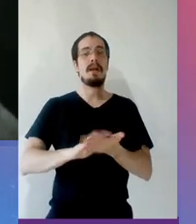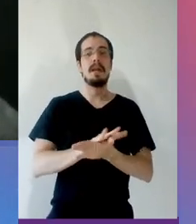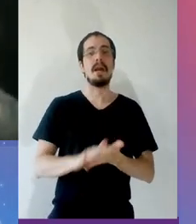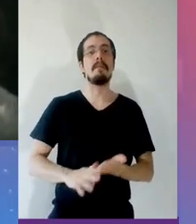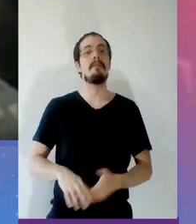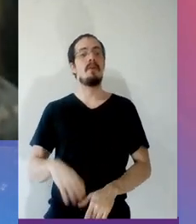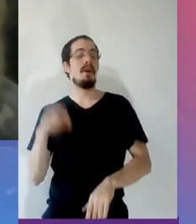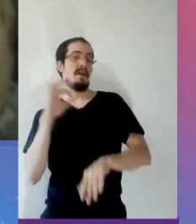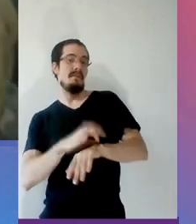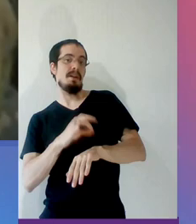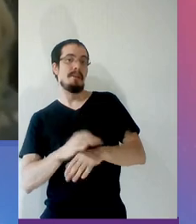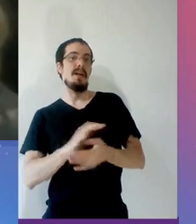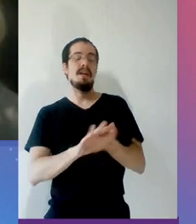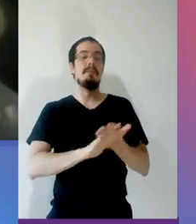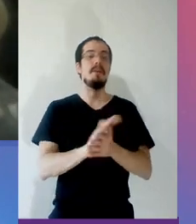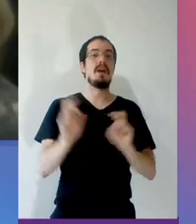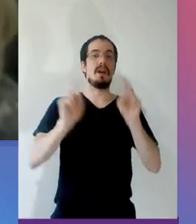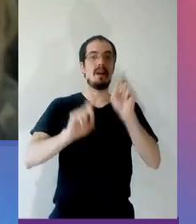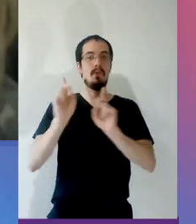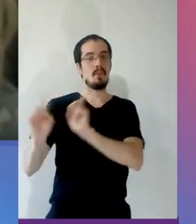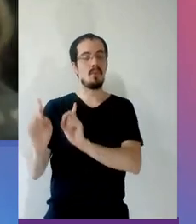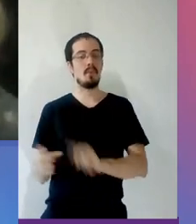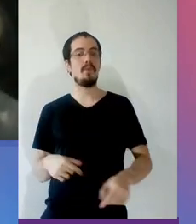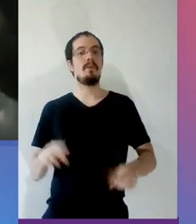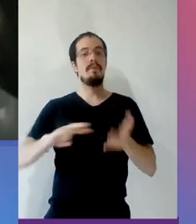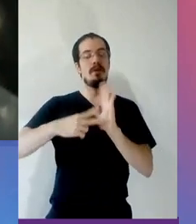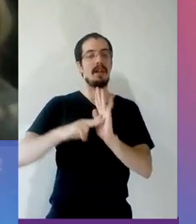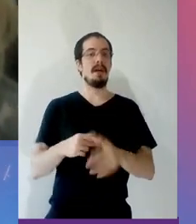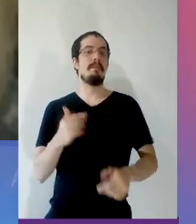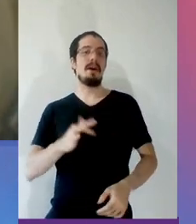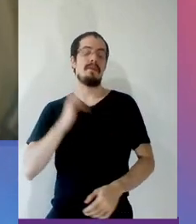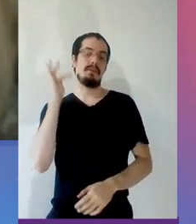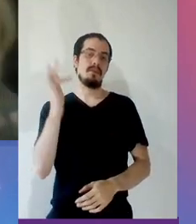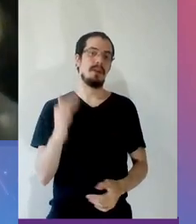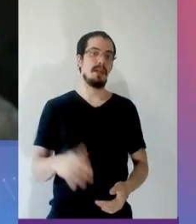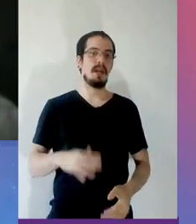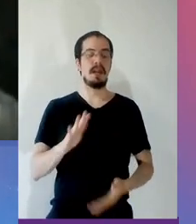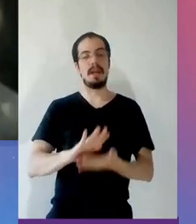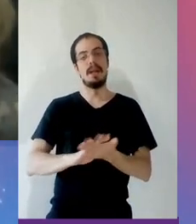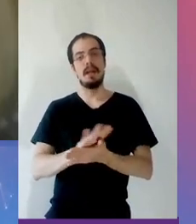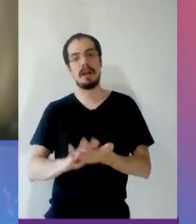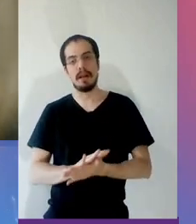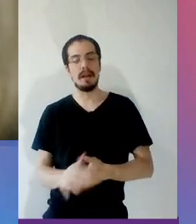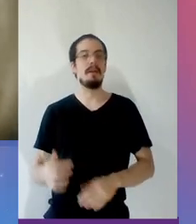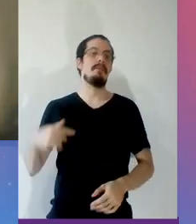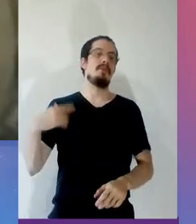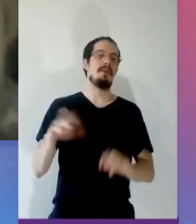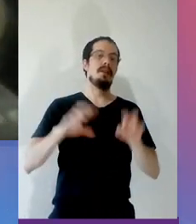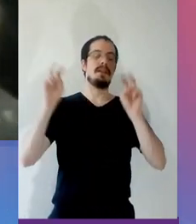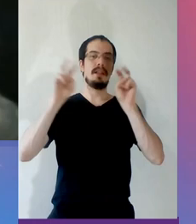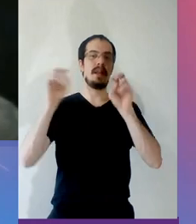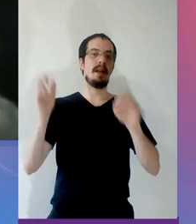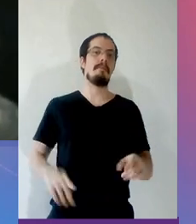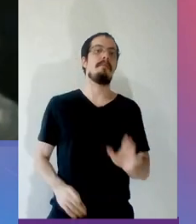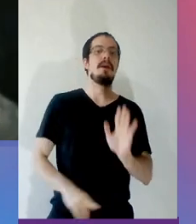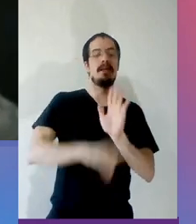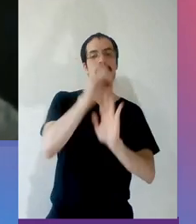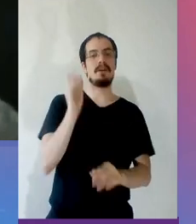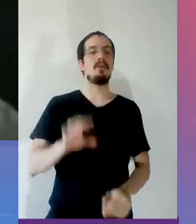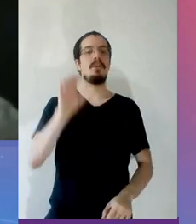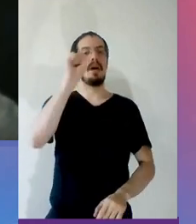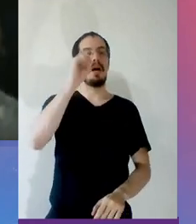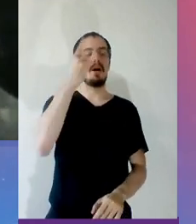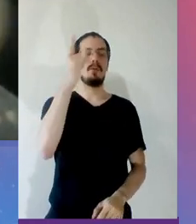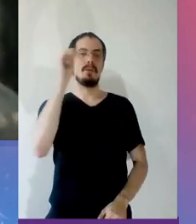crónicas que sufren muchos niños, no solamente en el ámbito del desarrollo o del espectro autista, sino